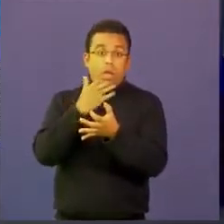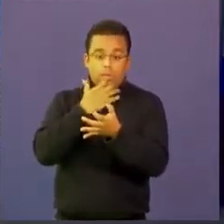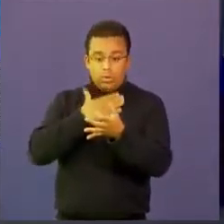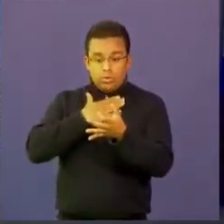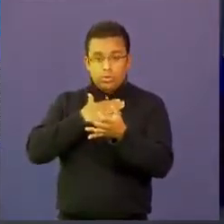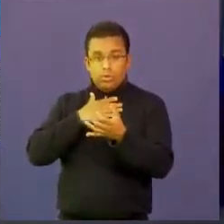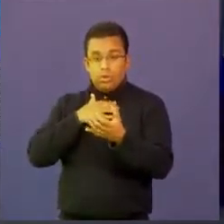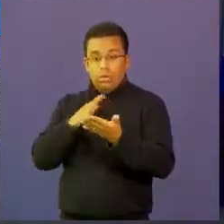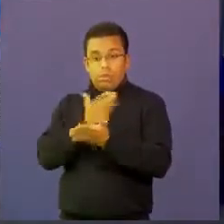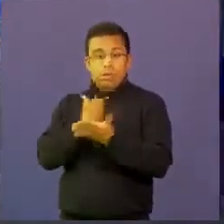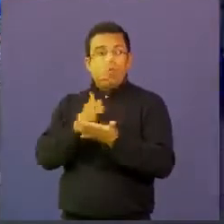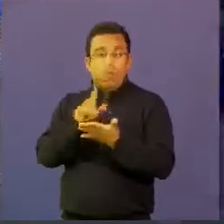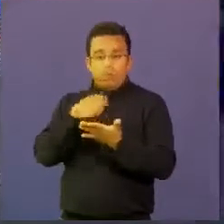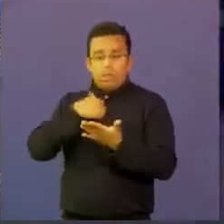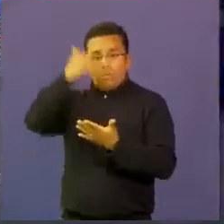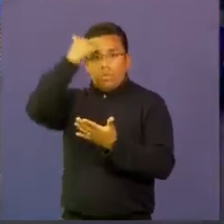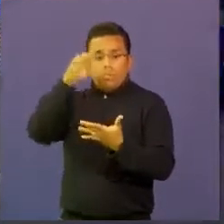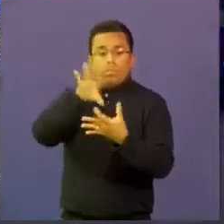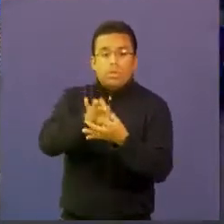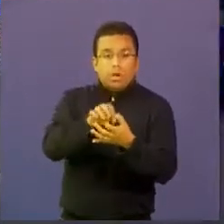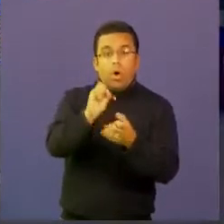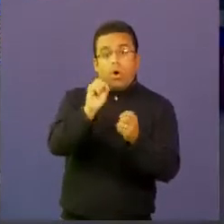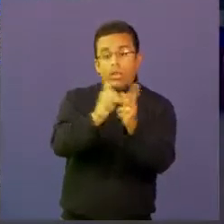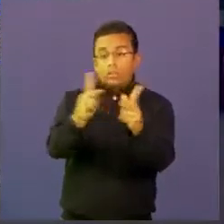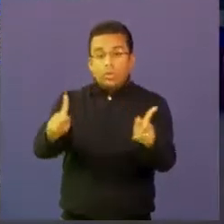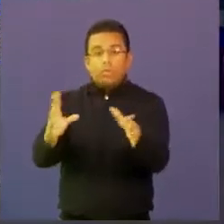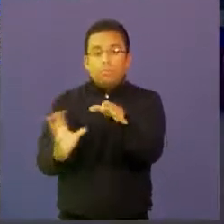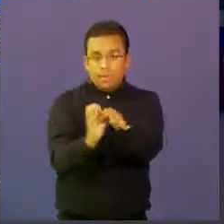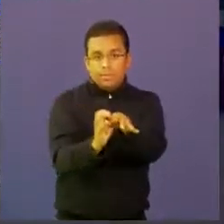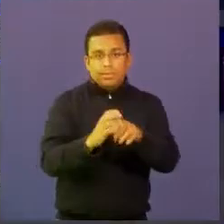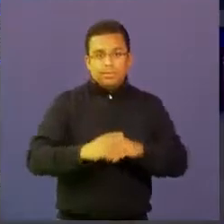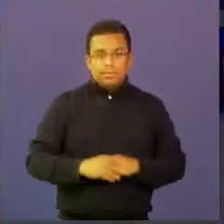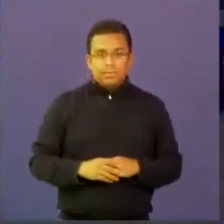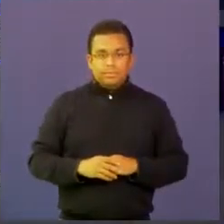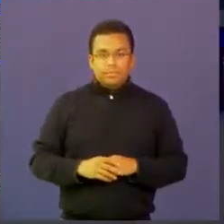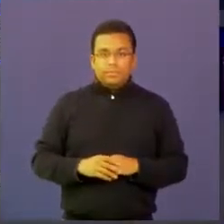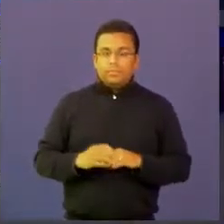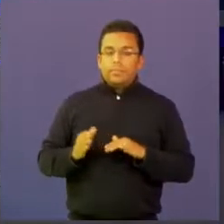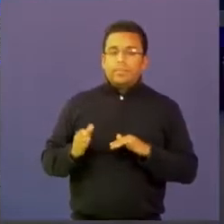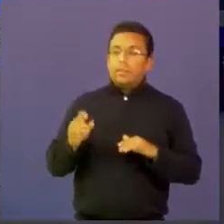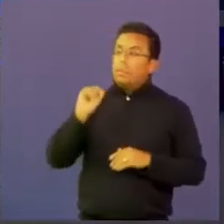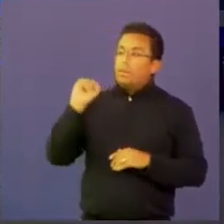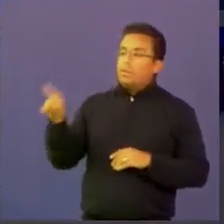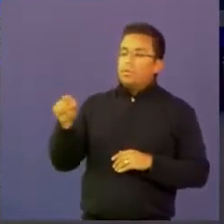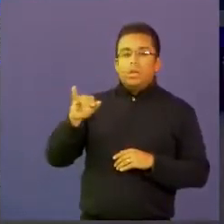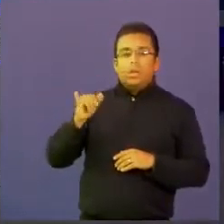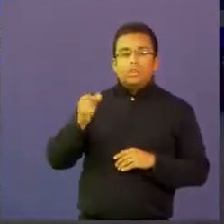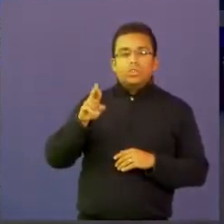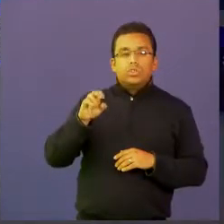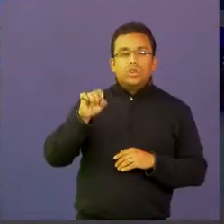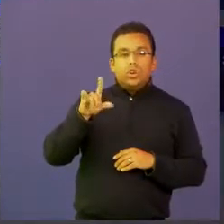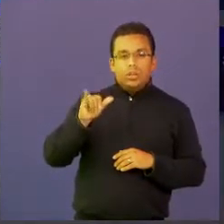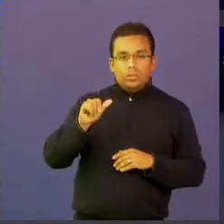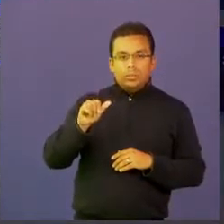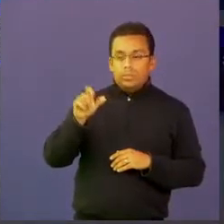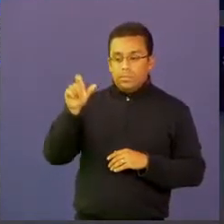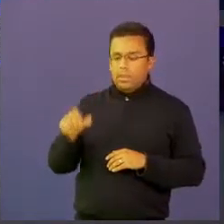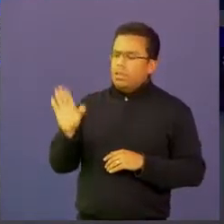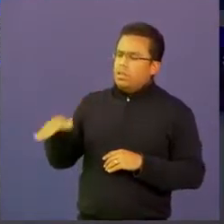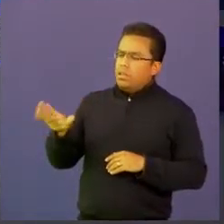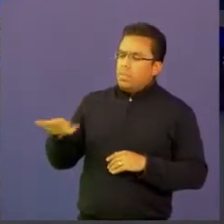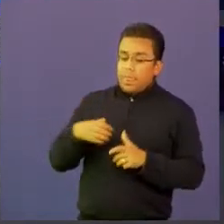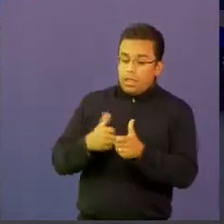perfecto muy bien Mateo nos pregunta Jordi Camacho para todos estos juegos es necesario